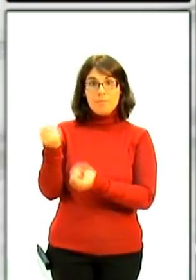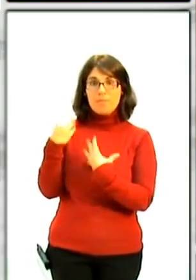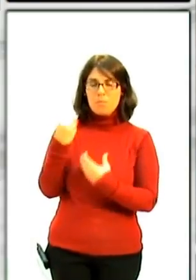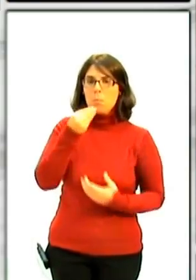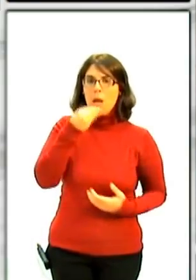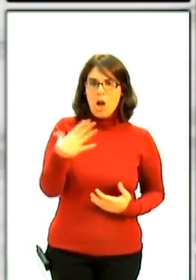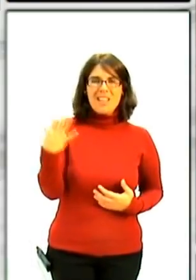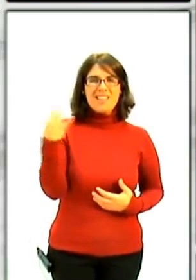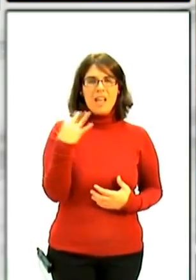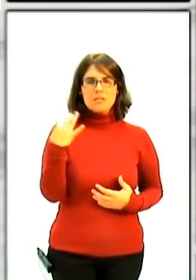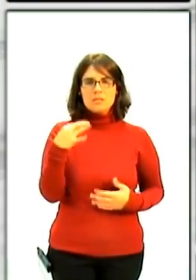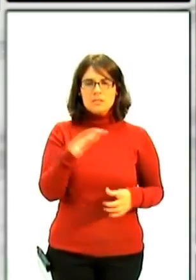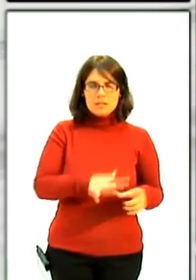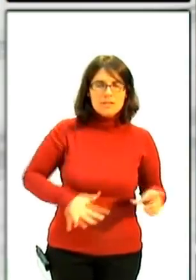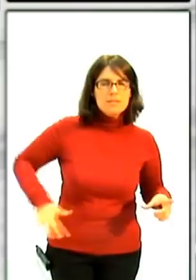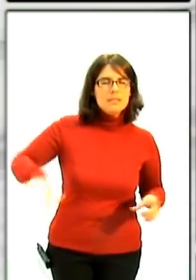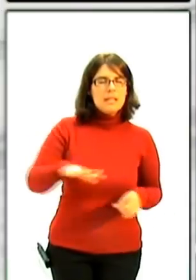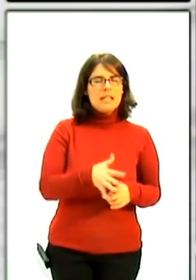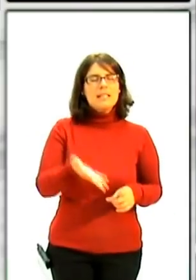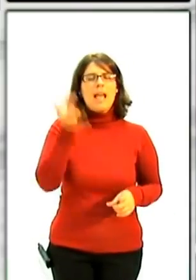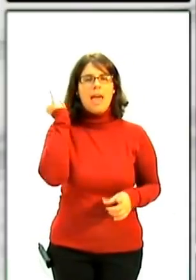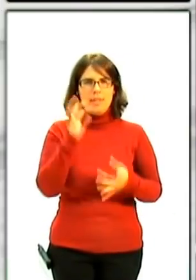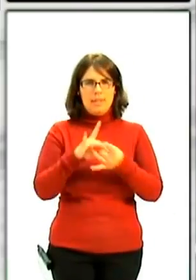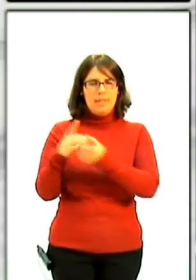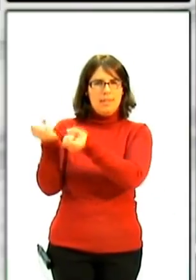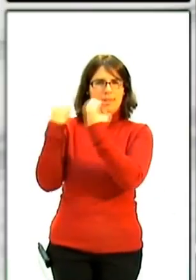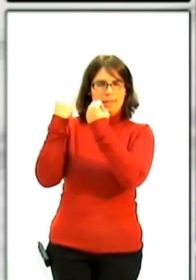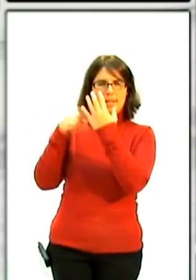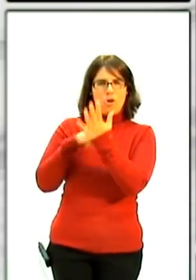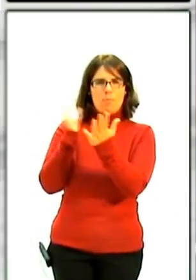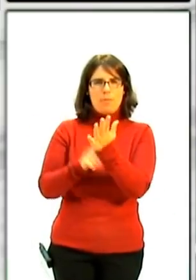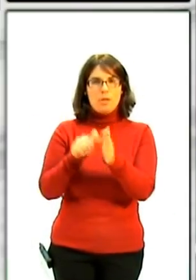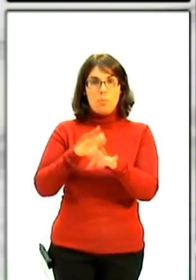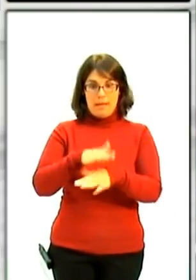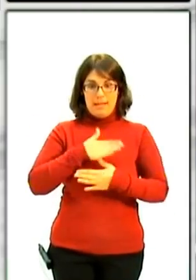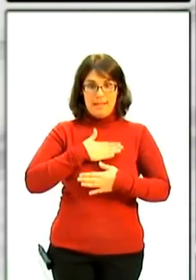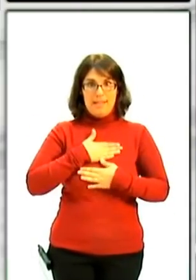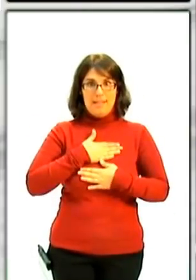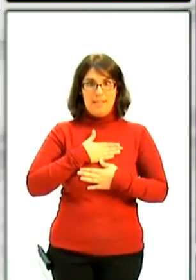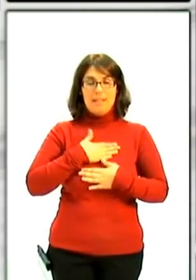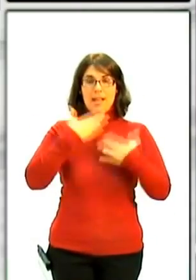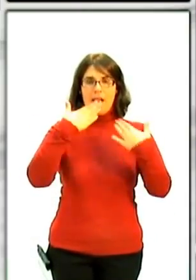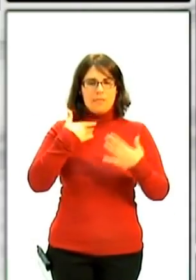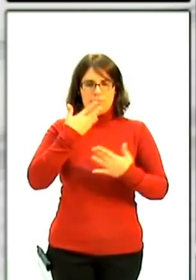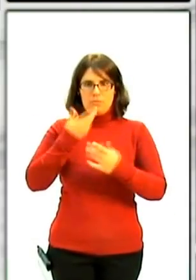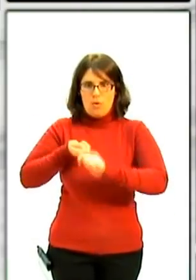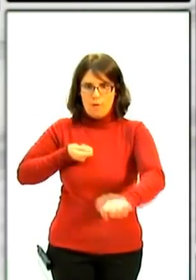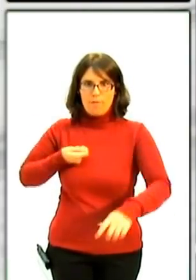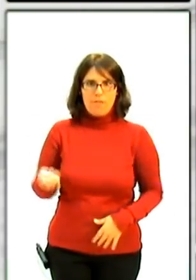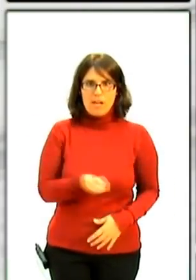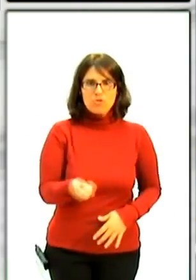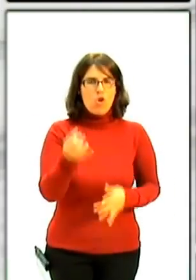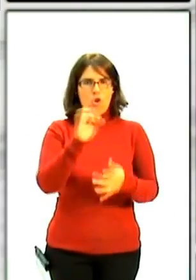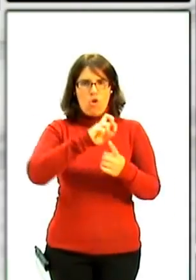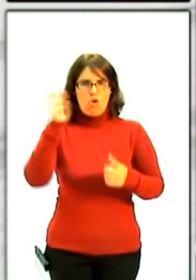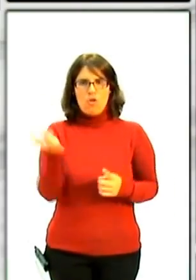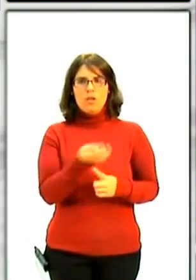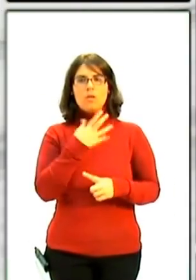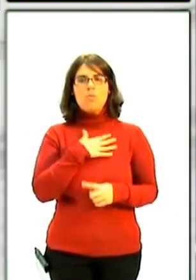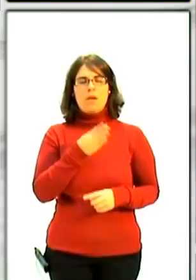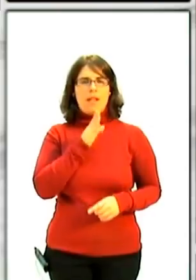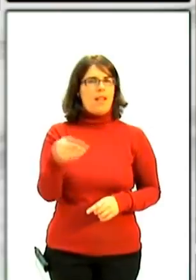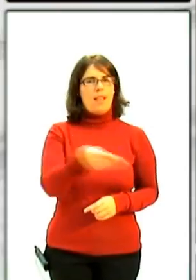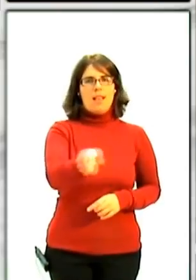mejor indicarles una información contextual de qué hay en el entorno para que ellos, con los medios adicionales que tienen, puedan desplazarse mejor.